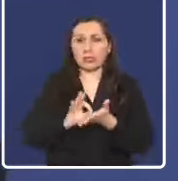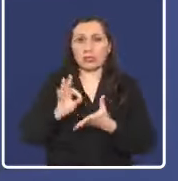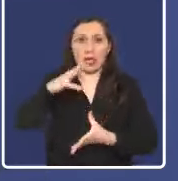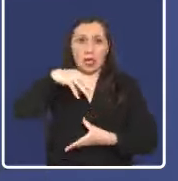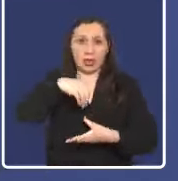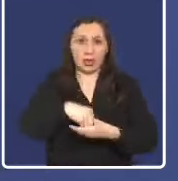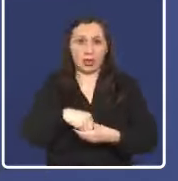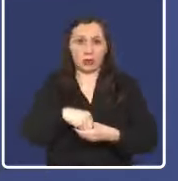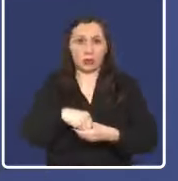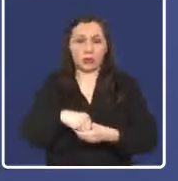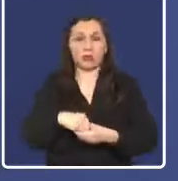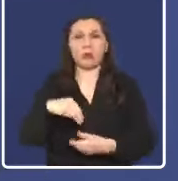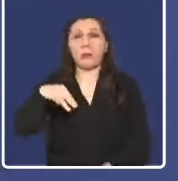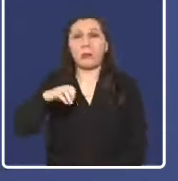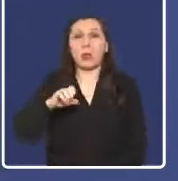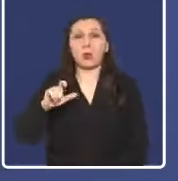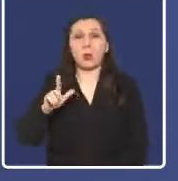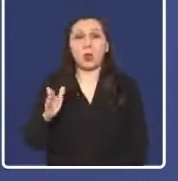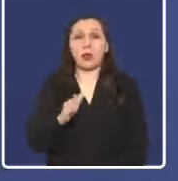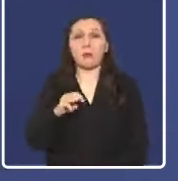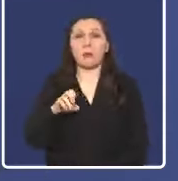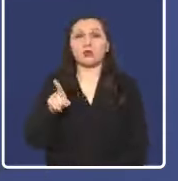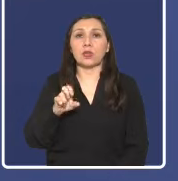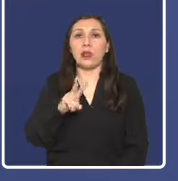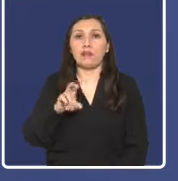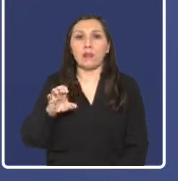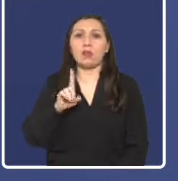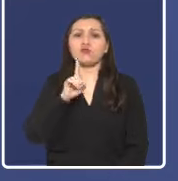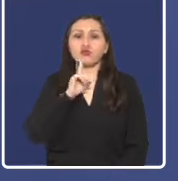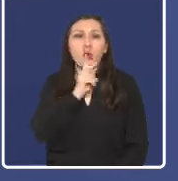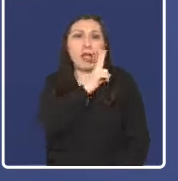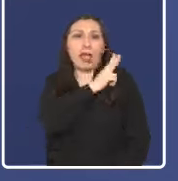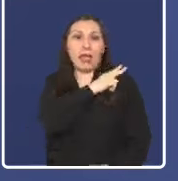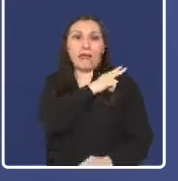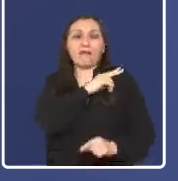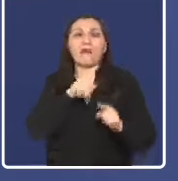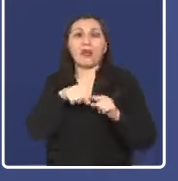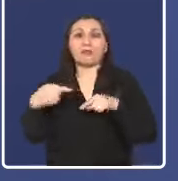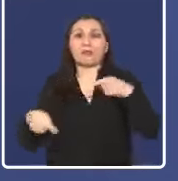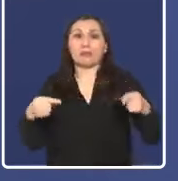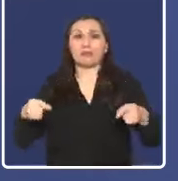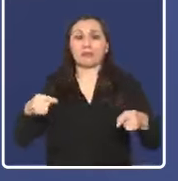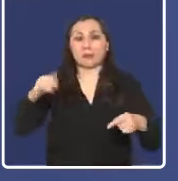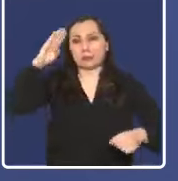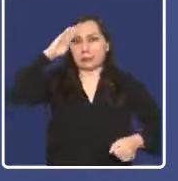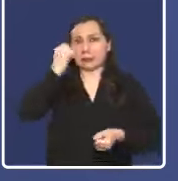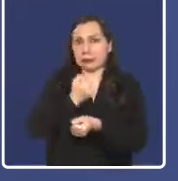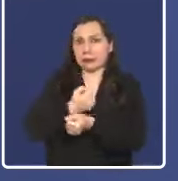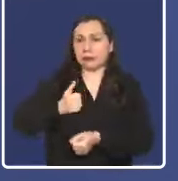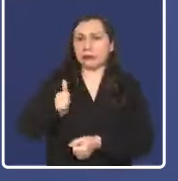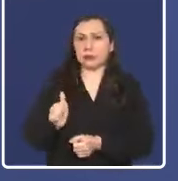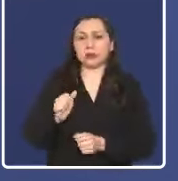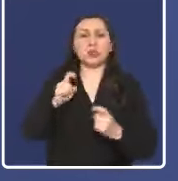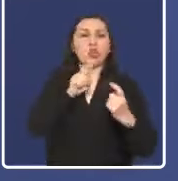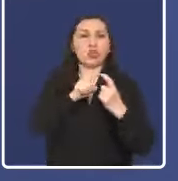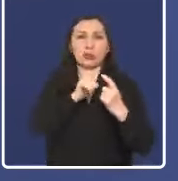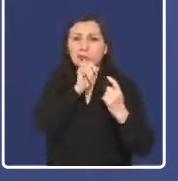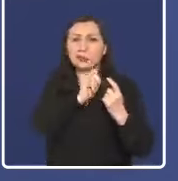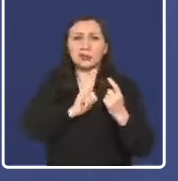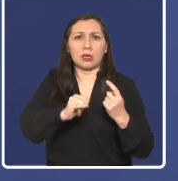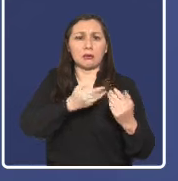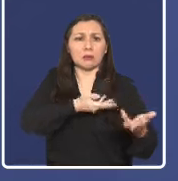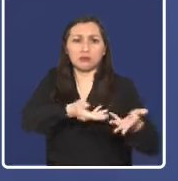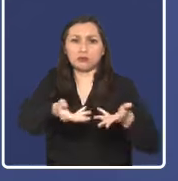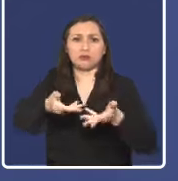Interior, Manuel Monsalve tenía jefatura sobre las policías y un contacto directo y permanente con